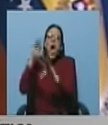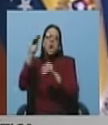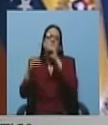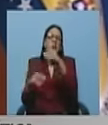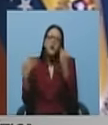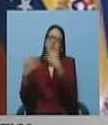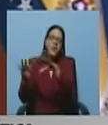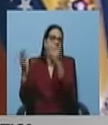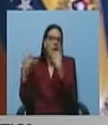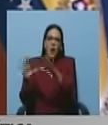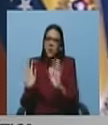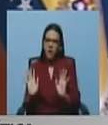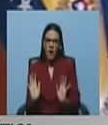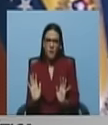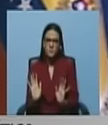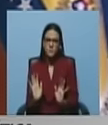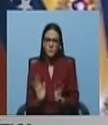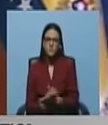los dejó correr,